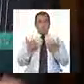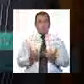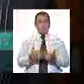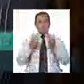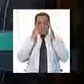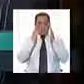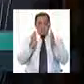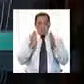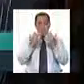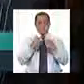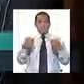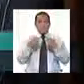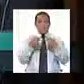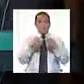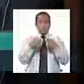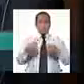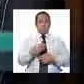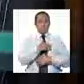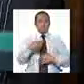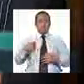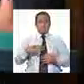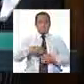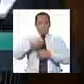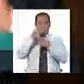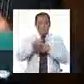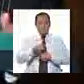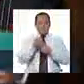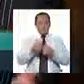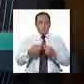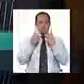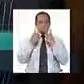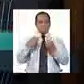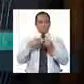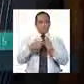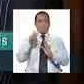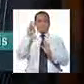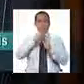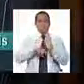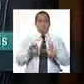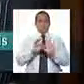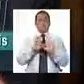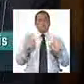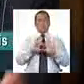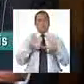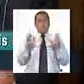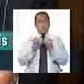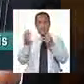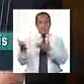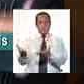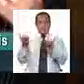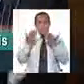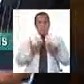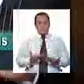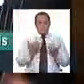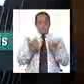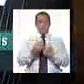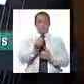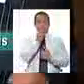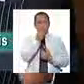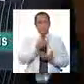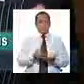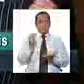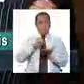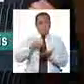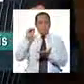entre a la página web del Ministerio de Agricultura, donde va a encontrar el programa detallado, y que venga, que consuma más